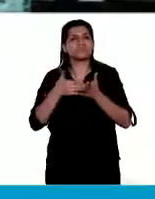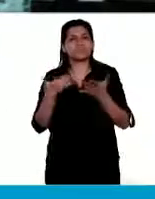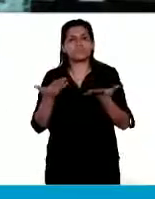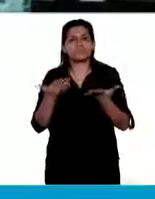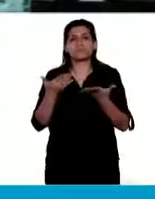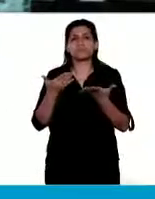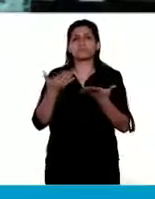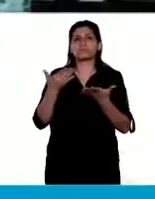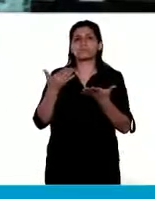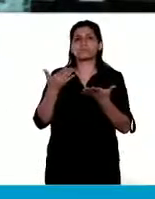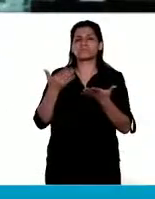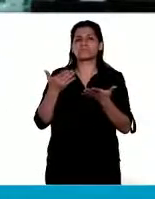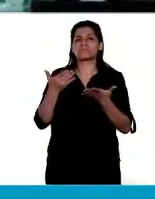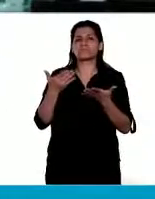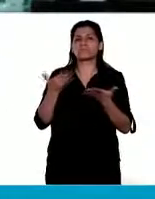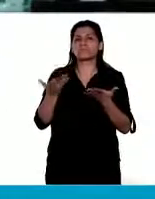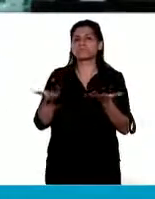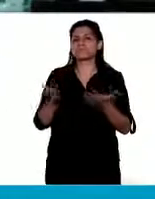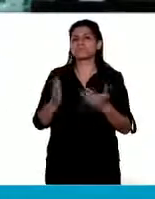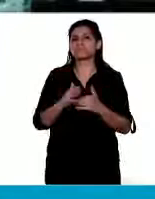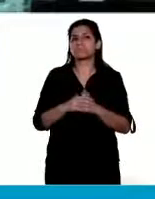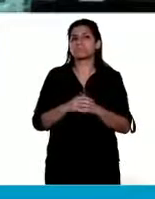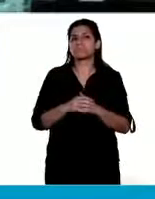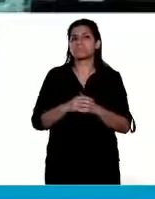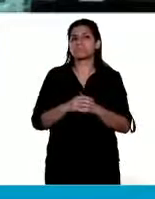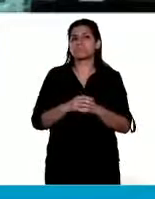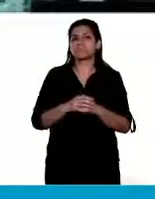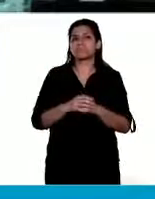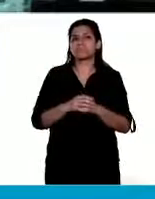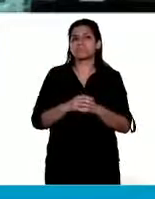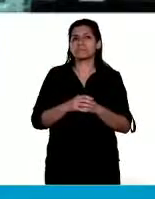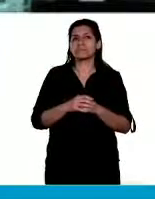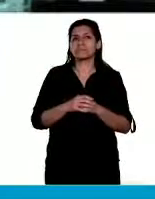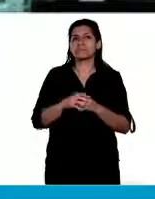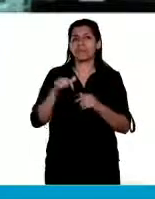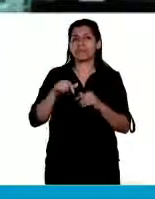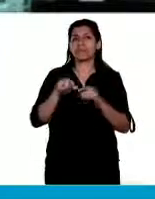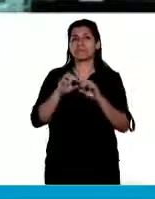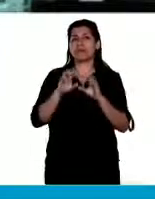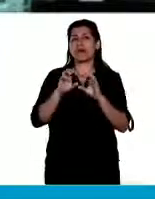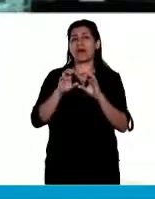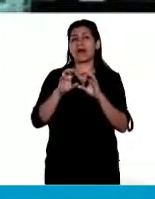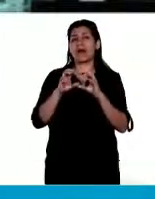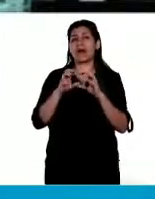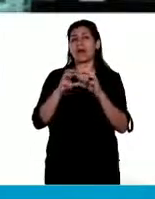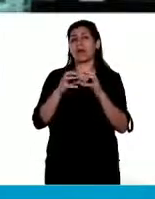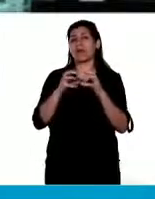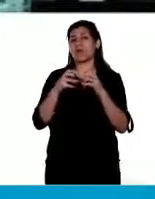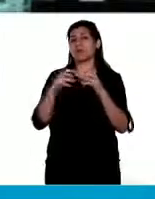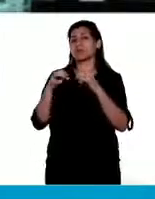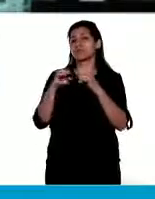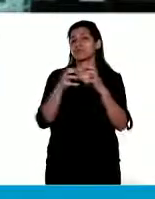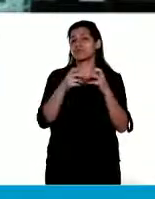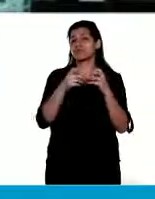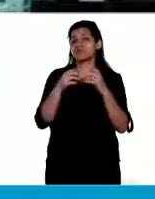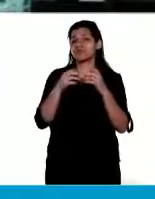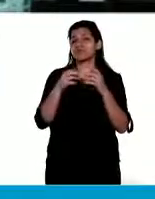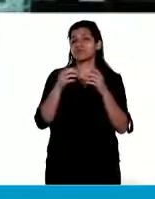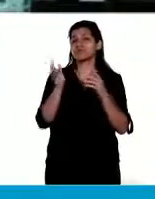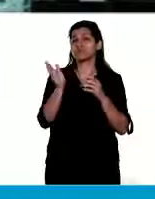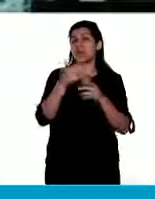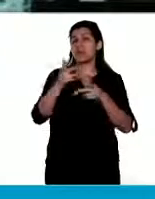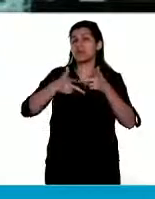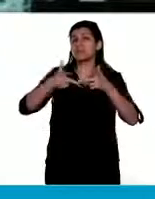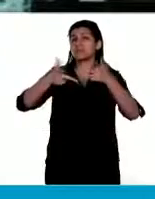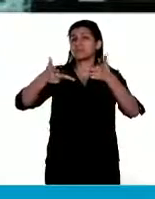piensa. Esta ha sido una sesión en la cual todos se han podido manifestar. Y se